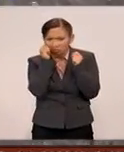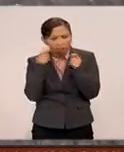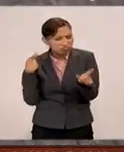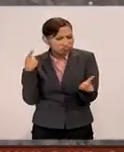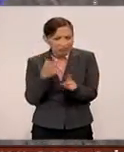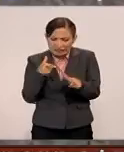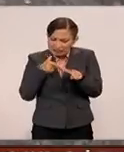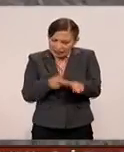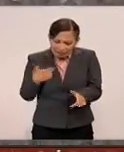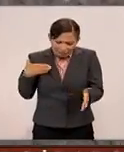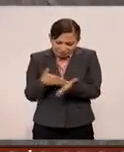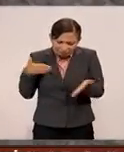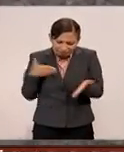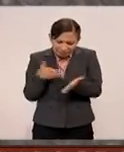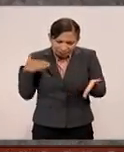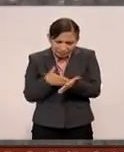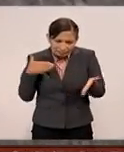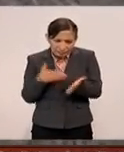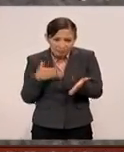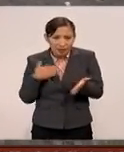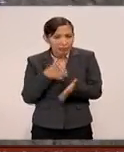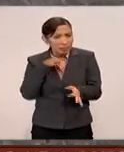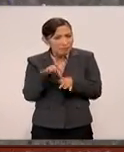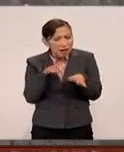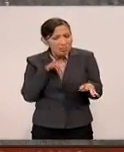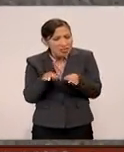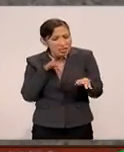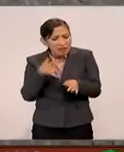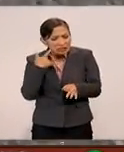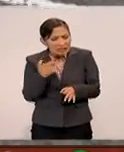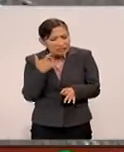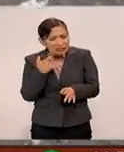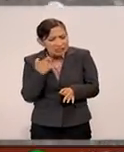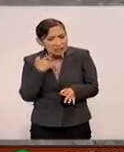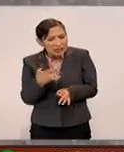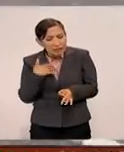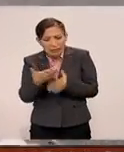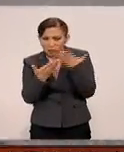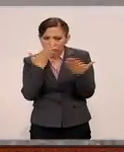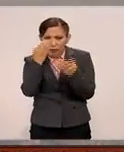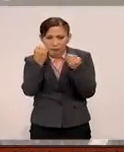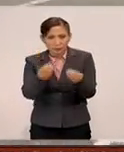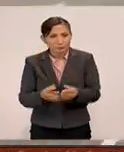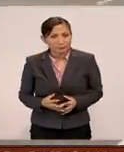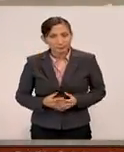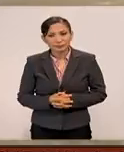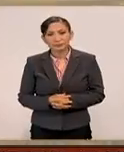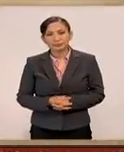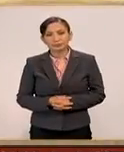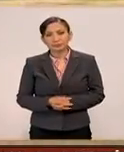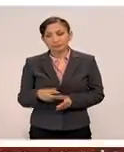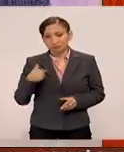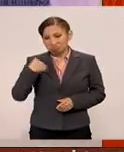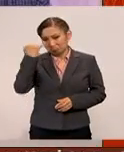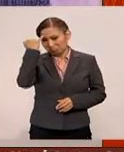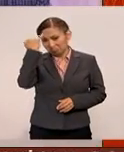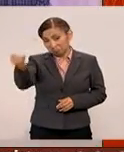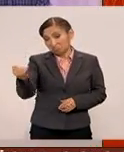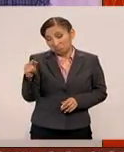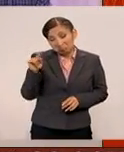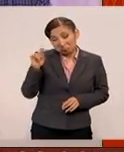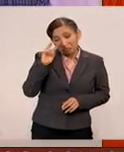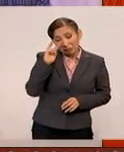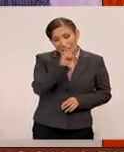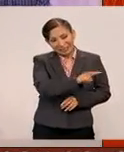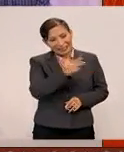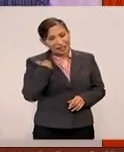propósito es seguir trabajando, seguir esforzándote y estudiar mucho. Me imagino que alguna vez viste